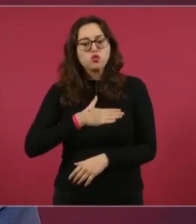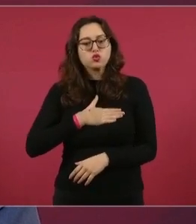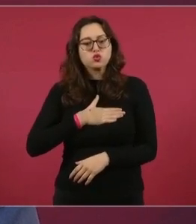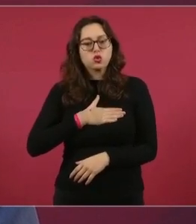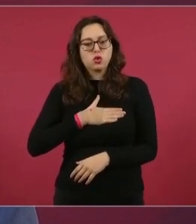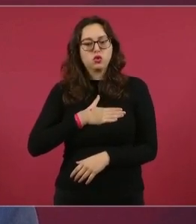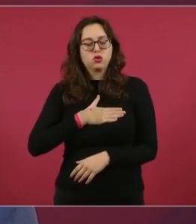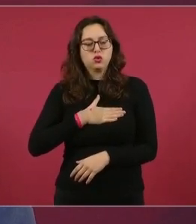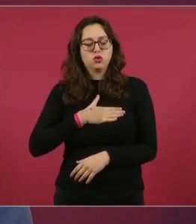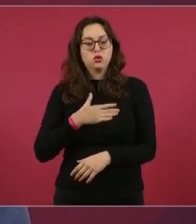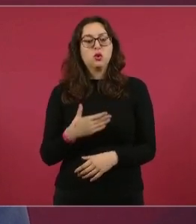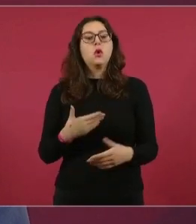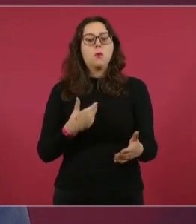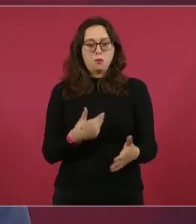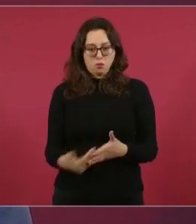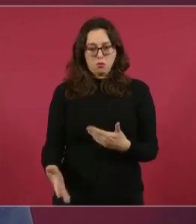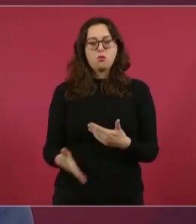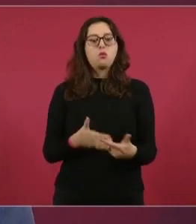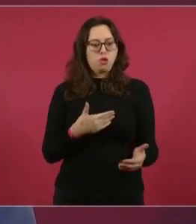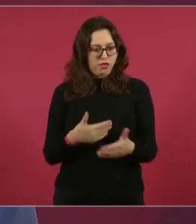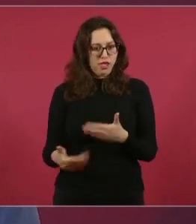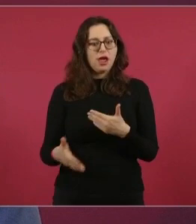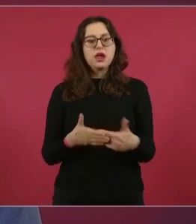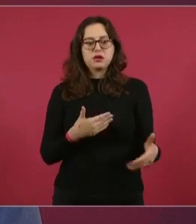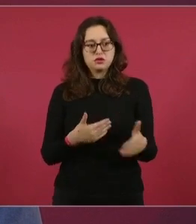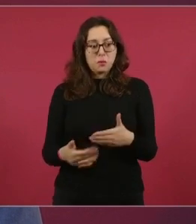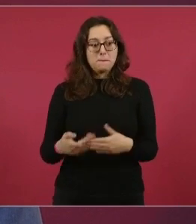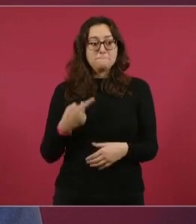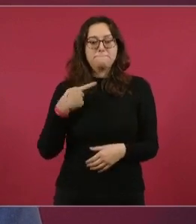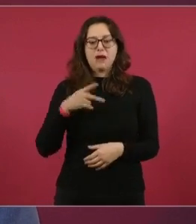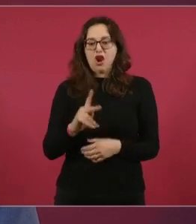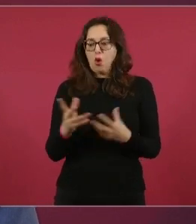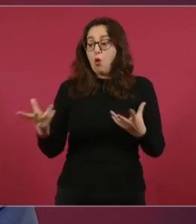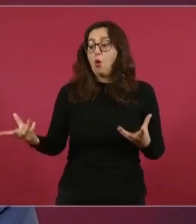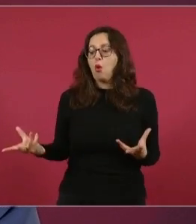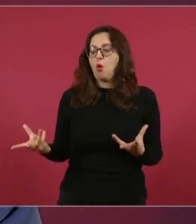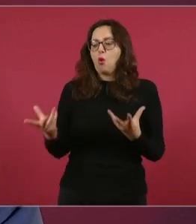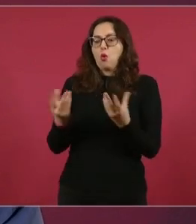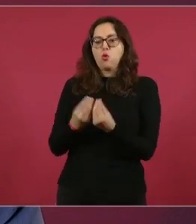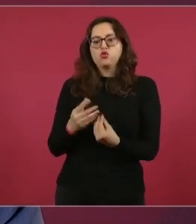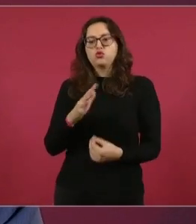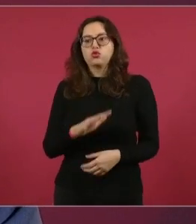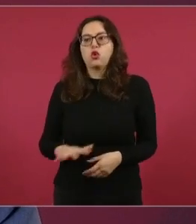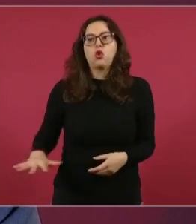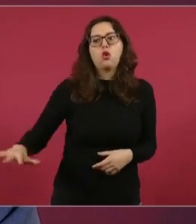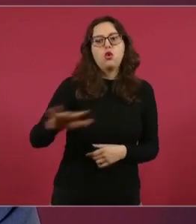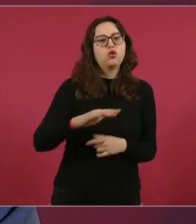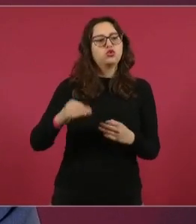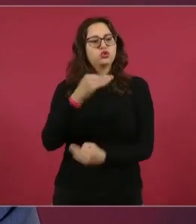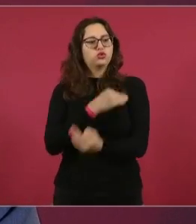modernidad forjada desde abajo y para todos.